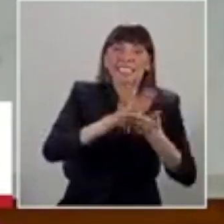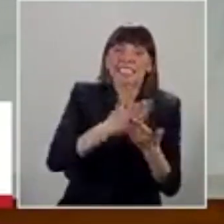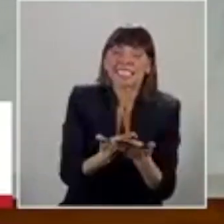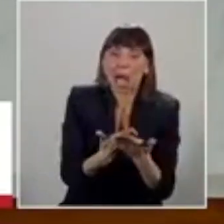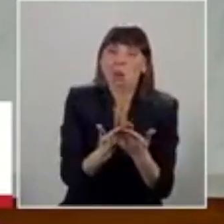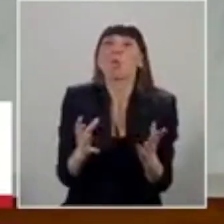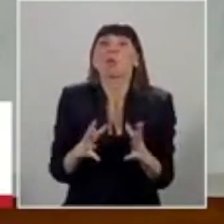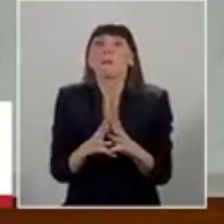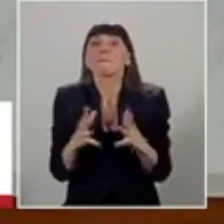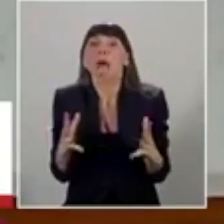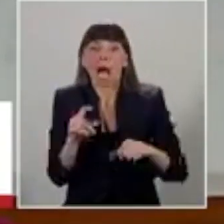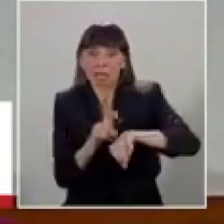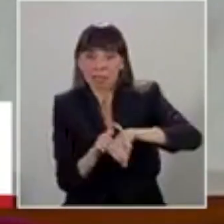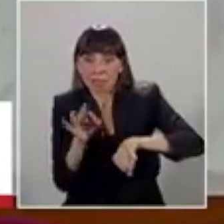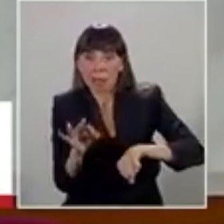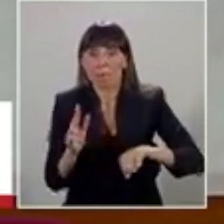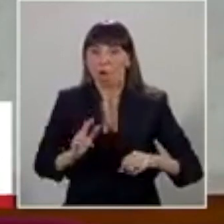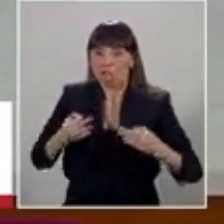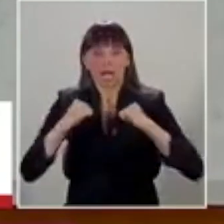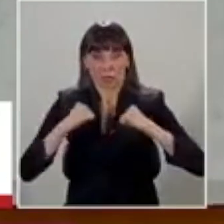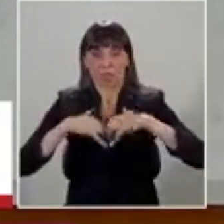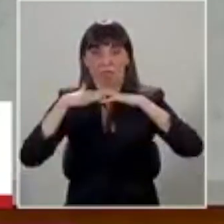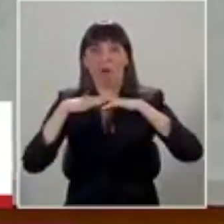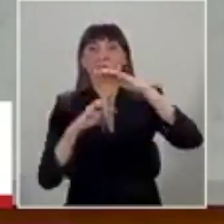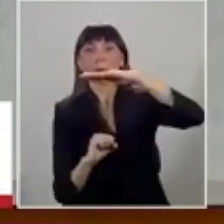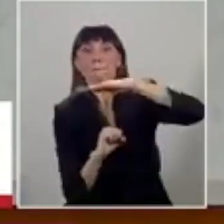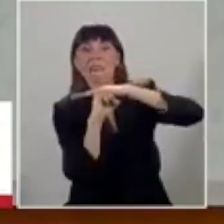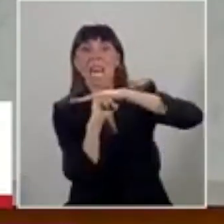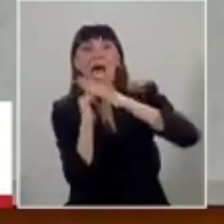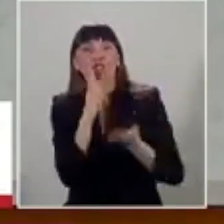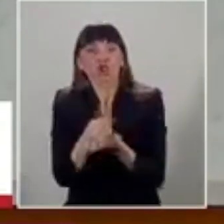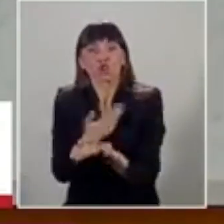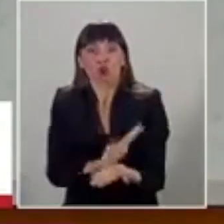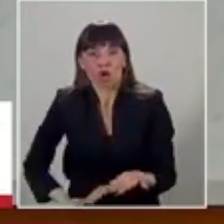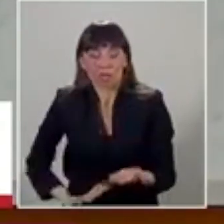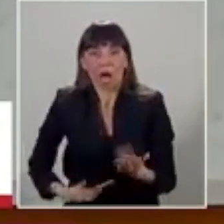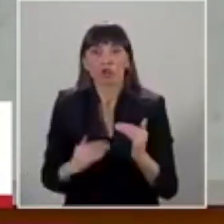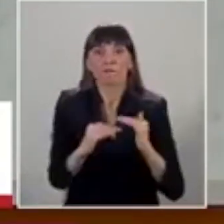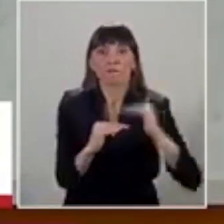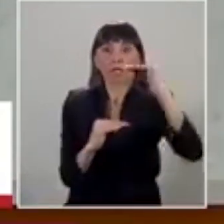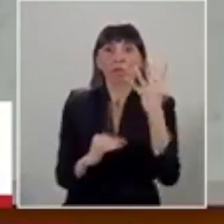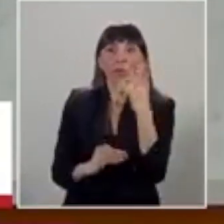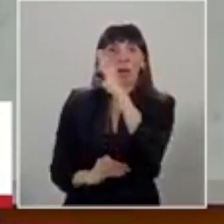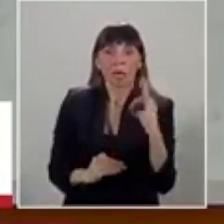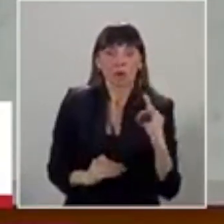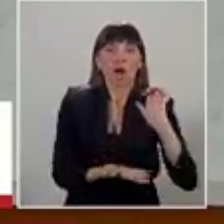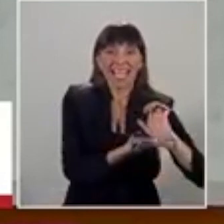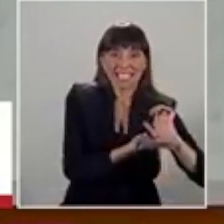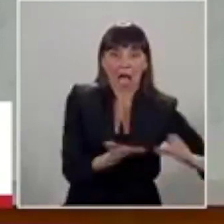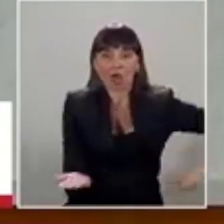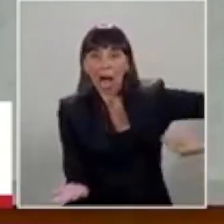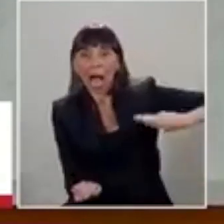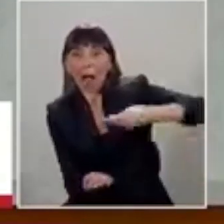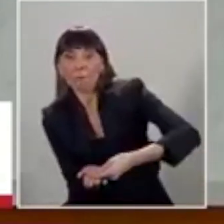en forma más oportuna, digna y de calidad, que va a crecer en un 40%, con un aporte del